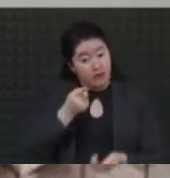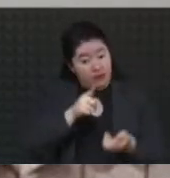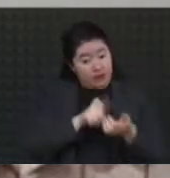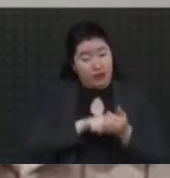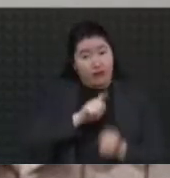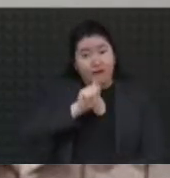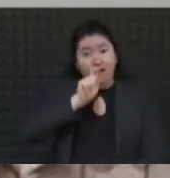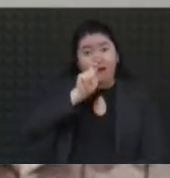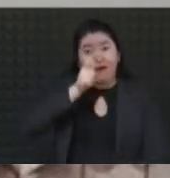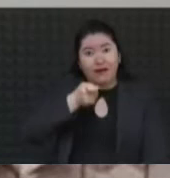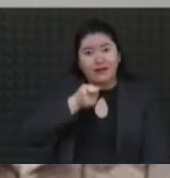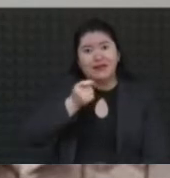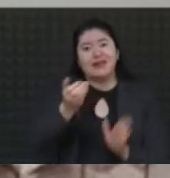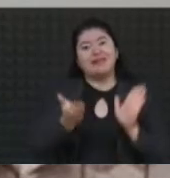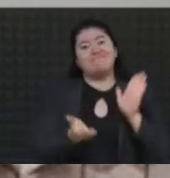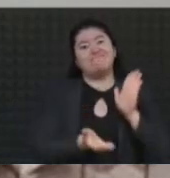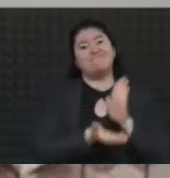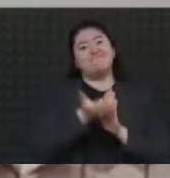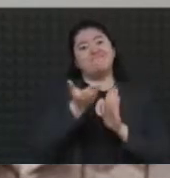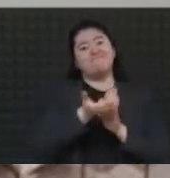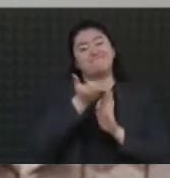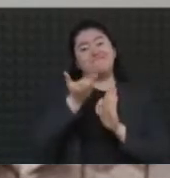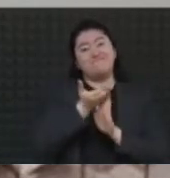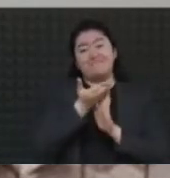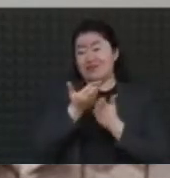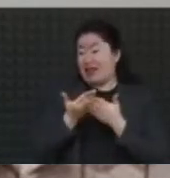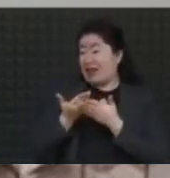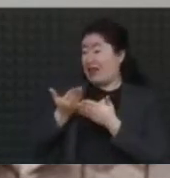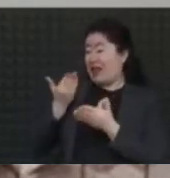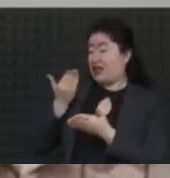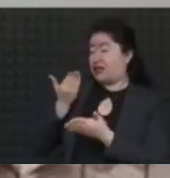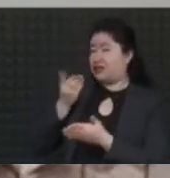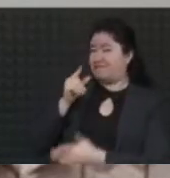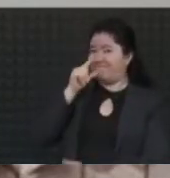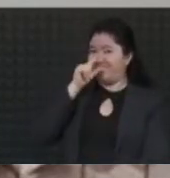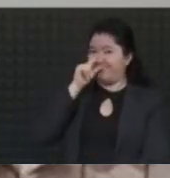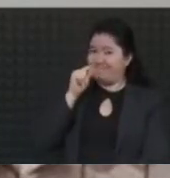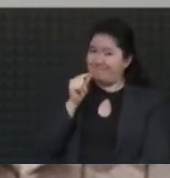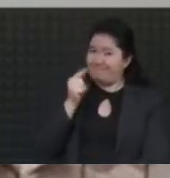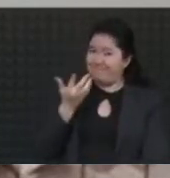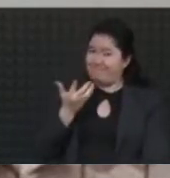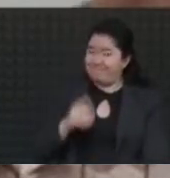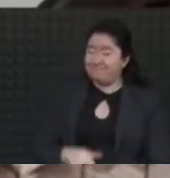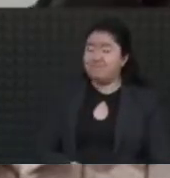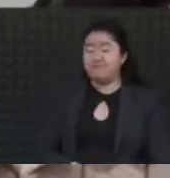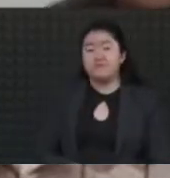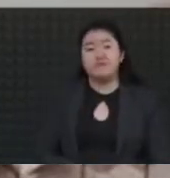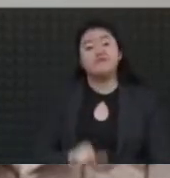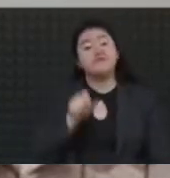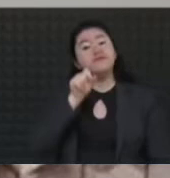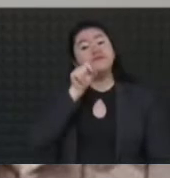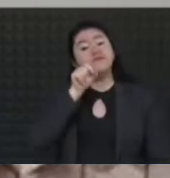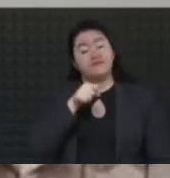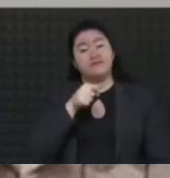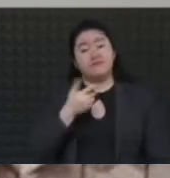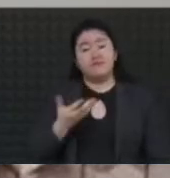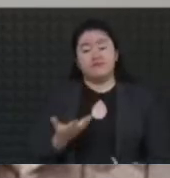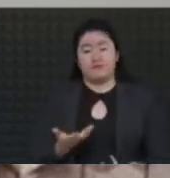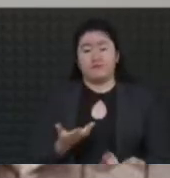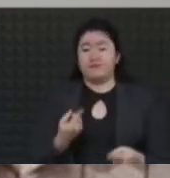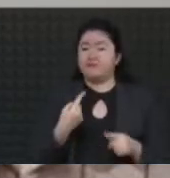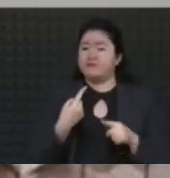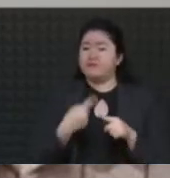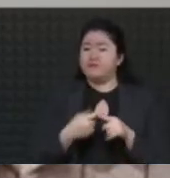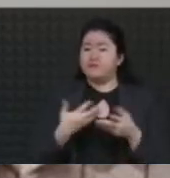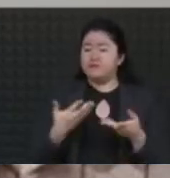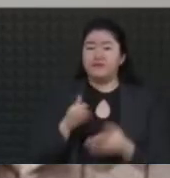en la construcción. Eso obviamente lo tiene que determinar ya en la parte